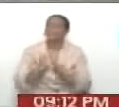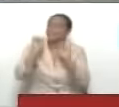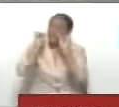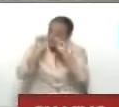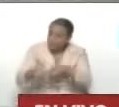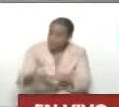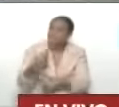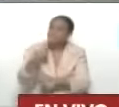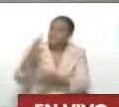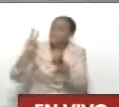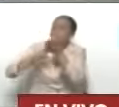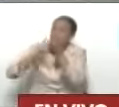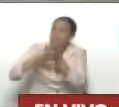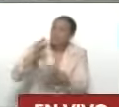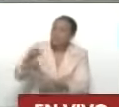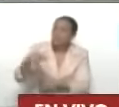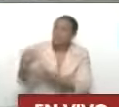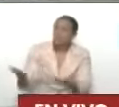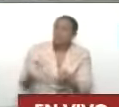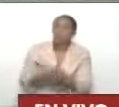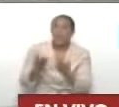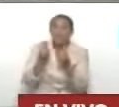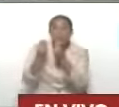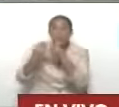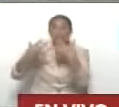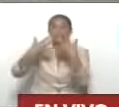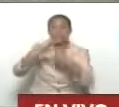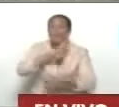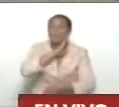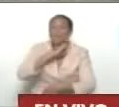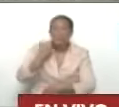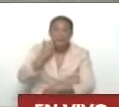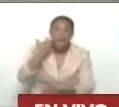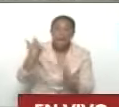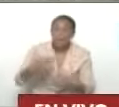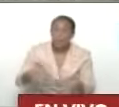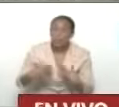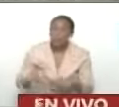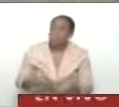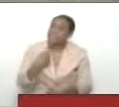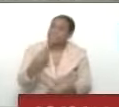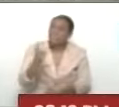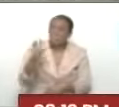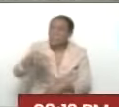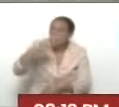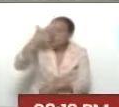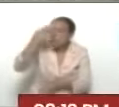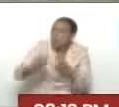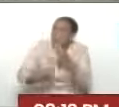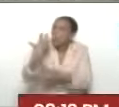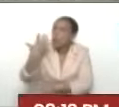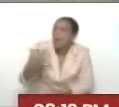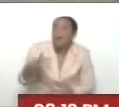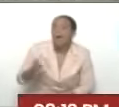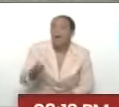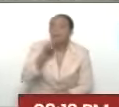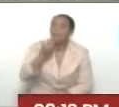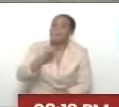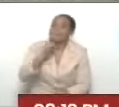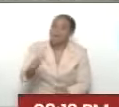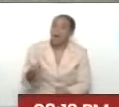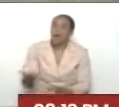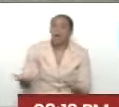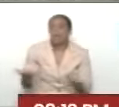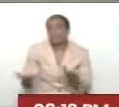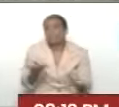cual lo que usted acaba de decir. Hay muchas enfermedades que se dicen que no se saben de dónde vienen, pero realmente vienen es por una mala alimentación. O